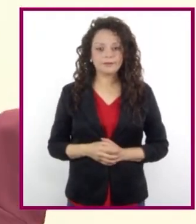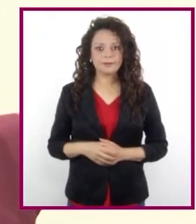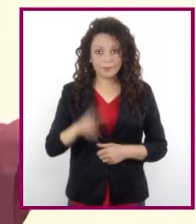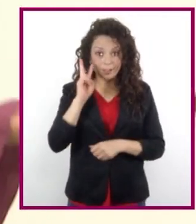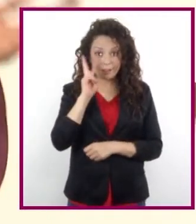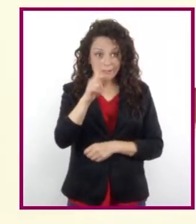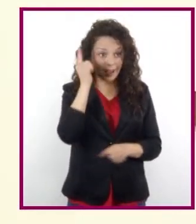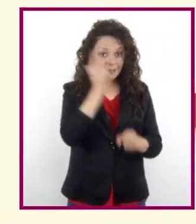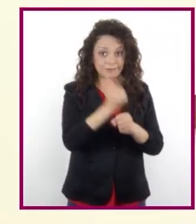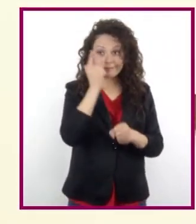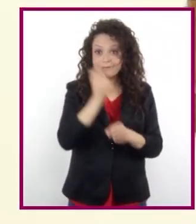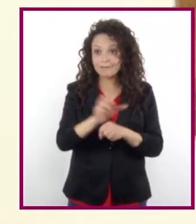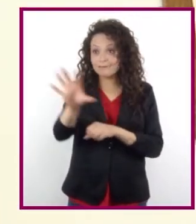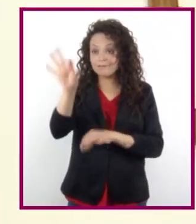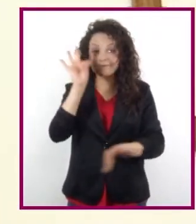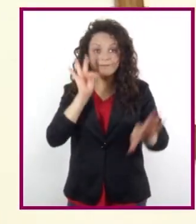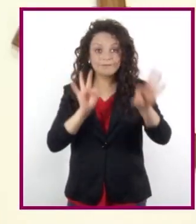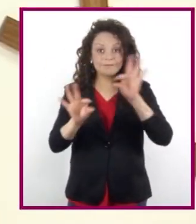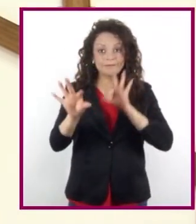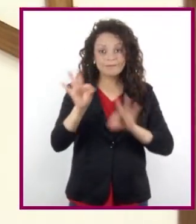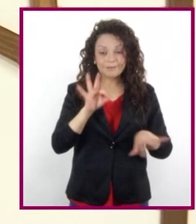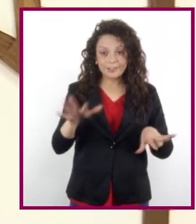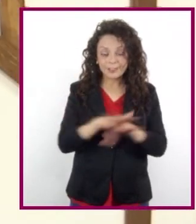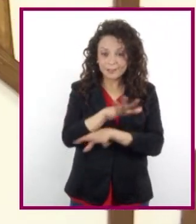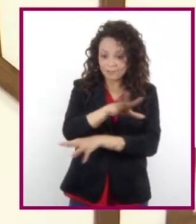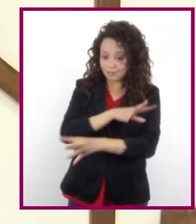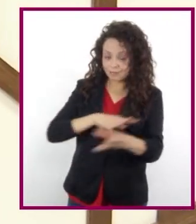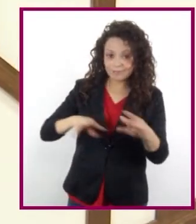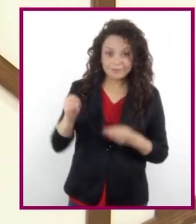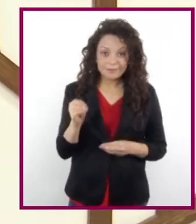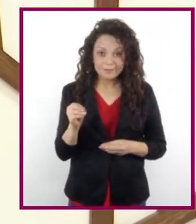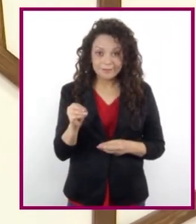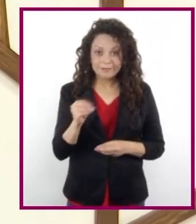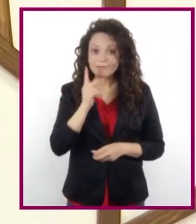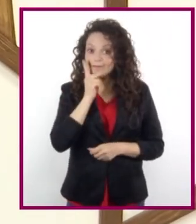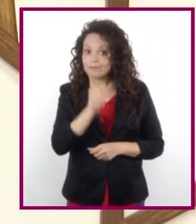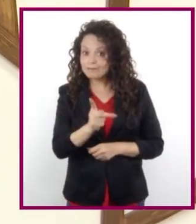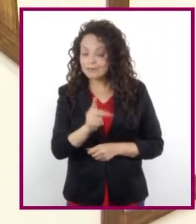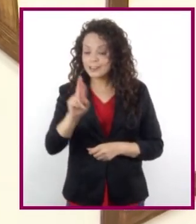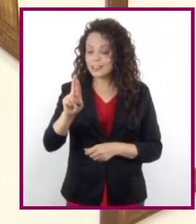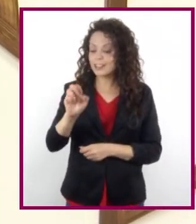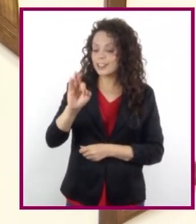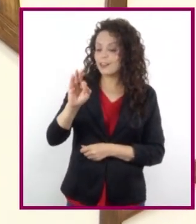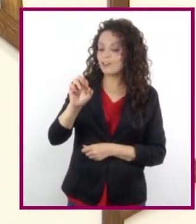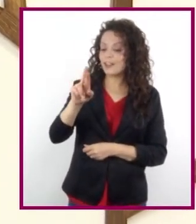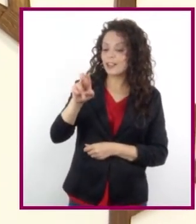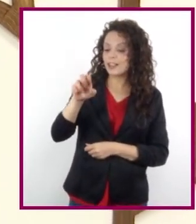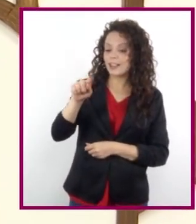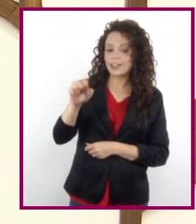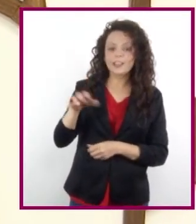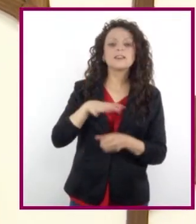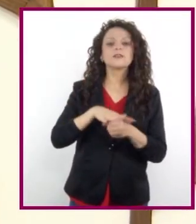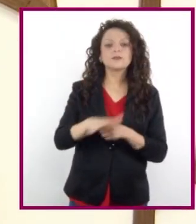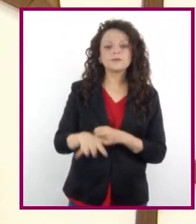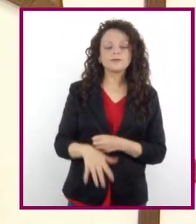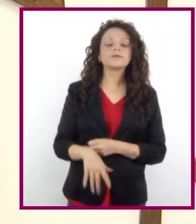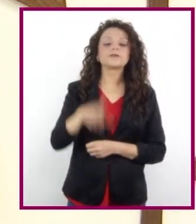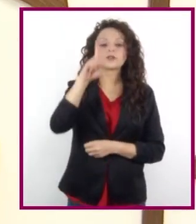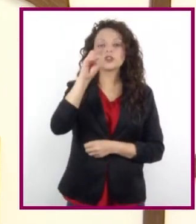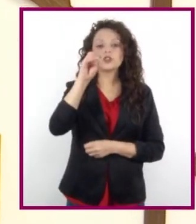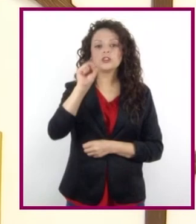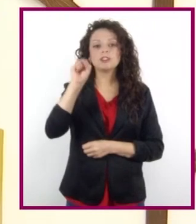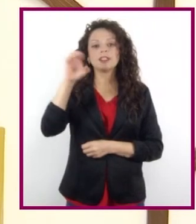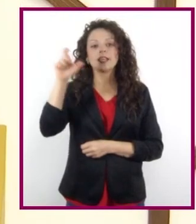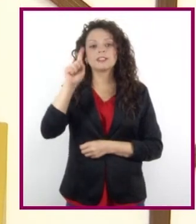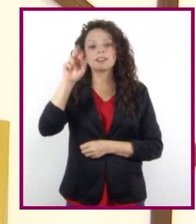¿Lograron encontrar el referente y su sustitución? El referente es los extranjeros y la sustitución